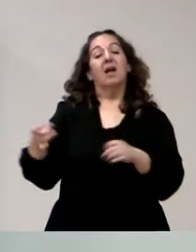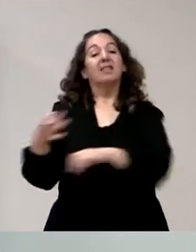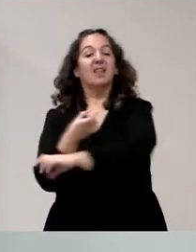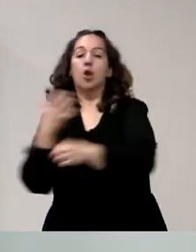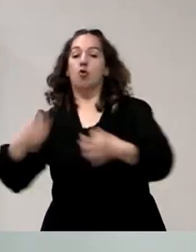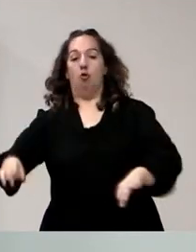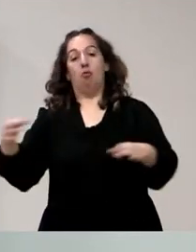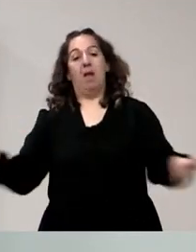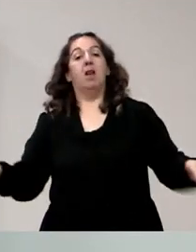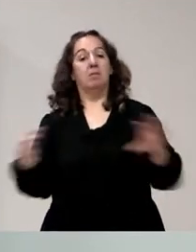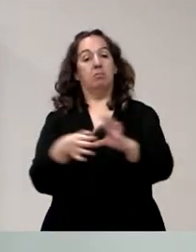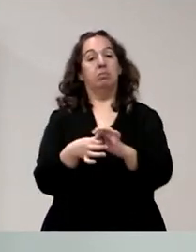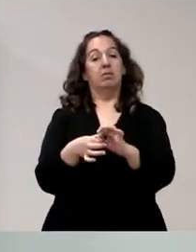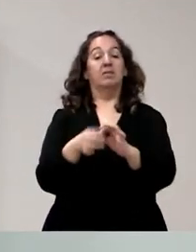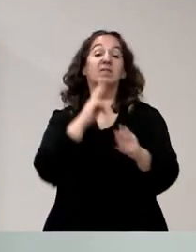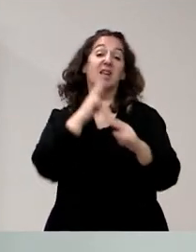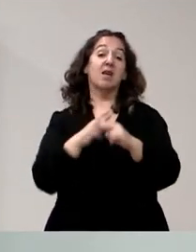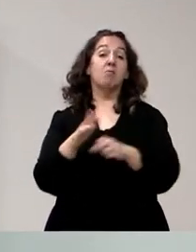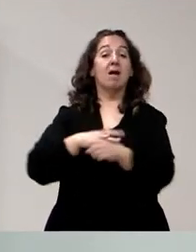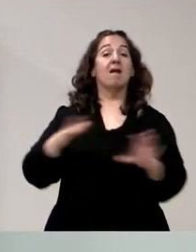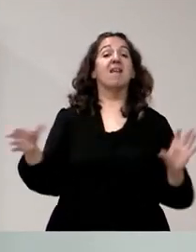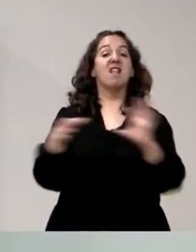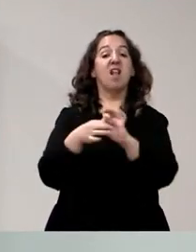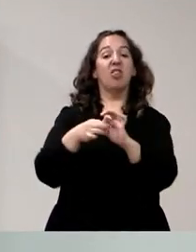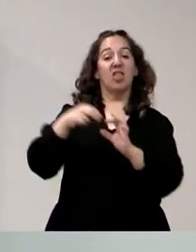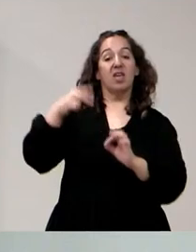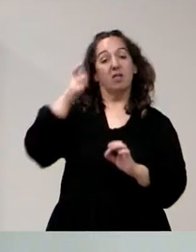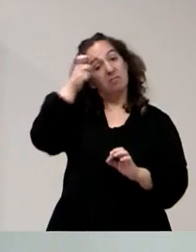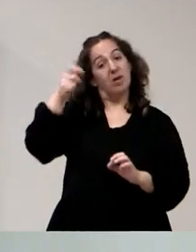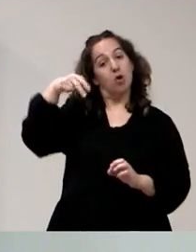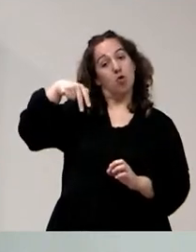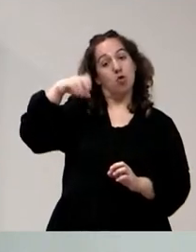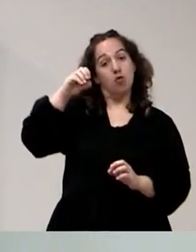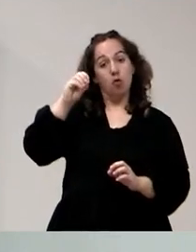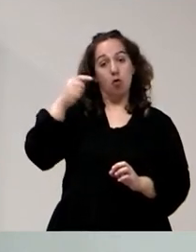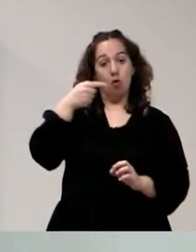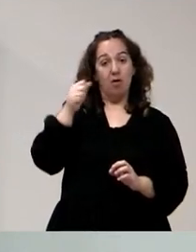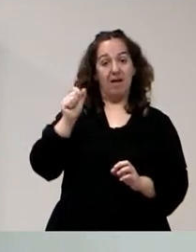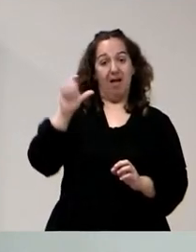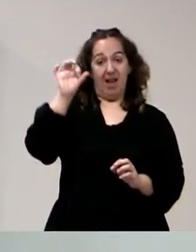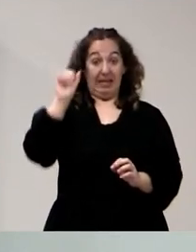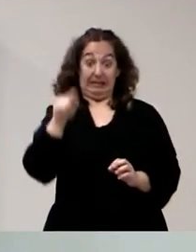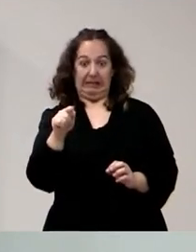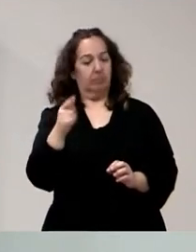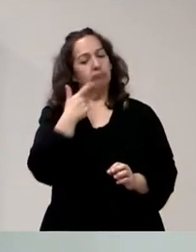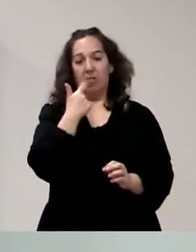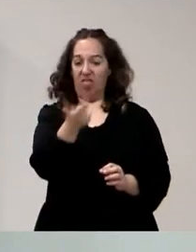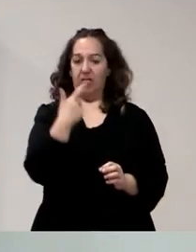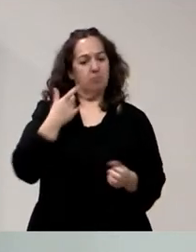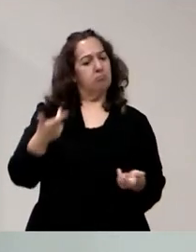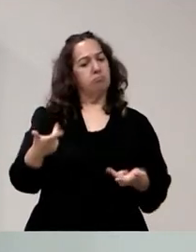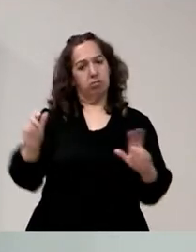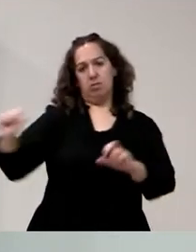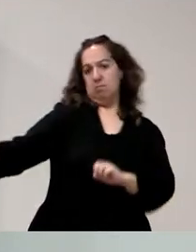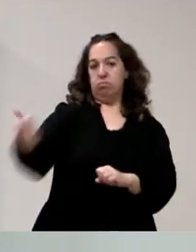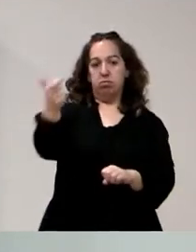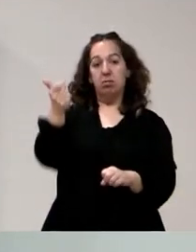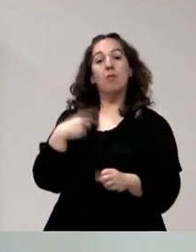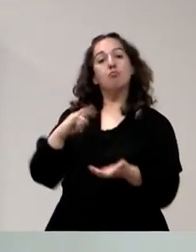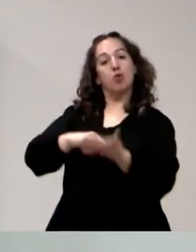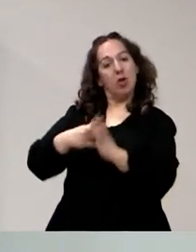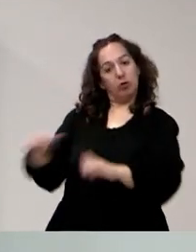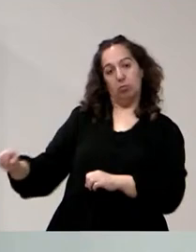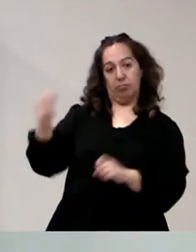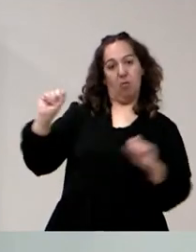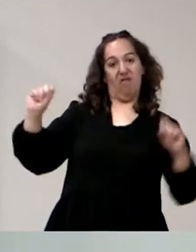en en denominado enlace de Nogales quiero decirles que vamos a licitar eh con carácter inmediato el proyecto